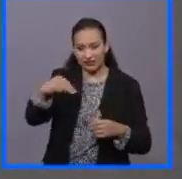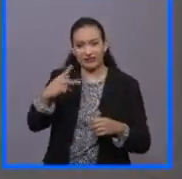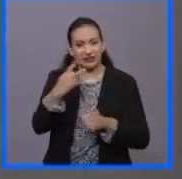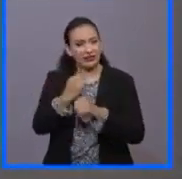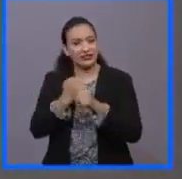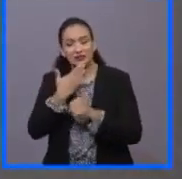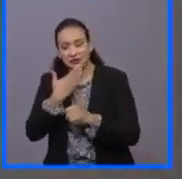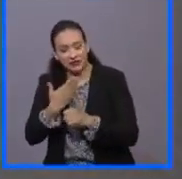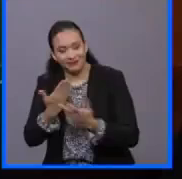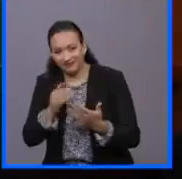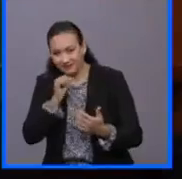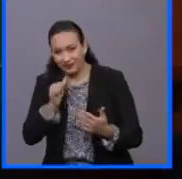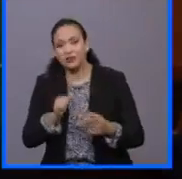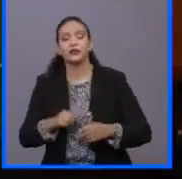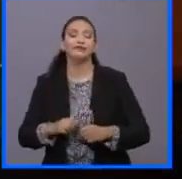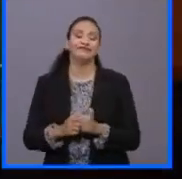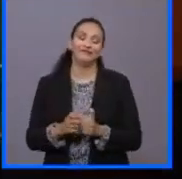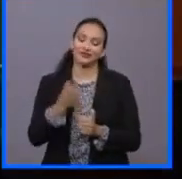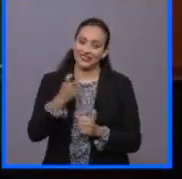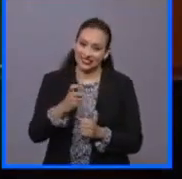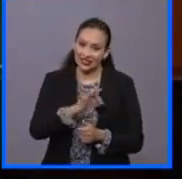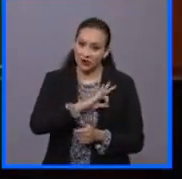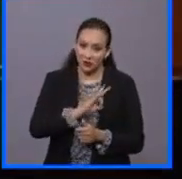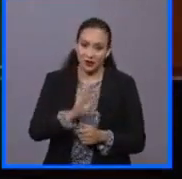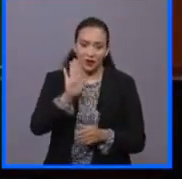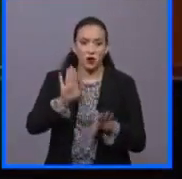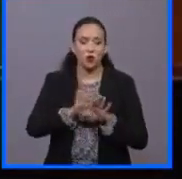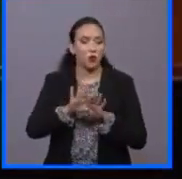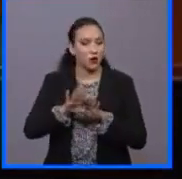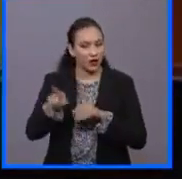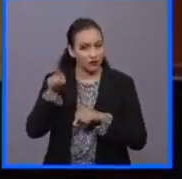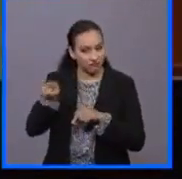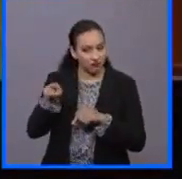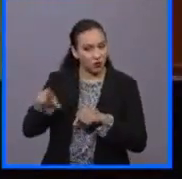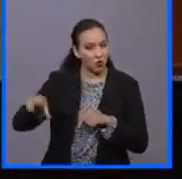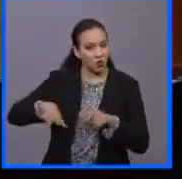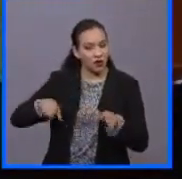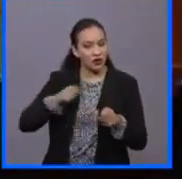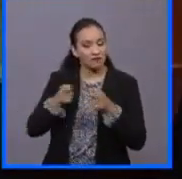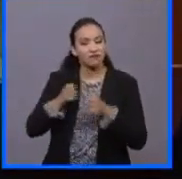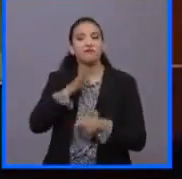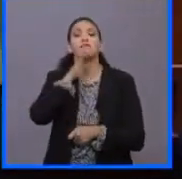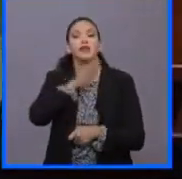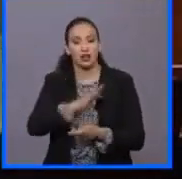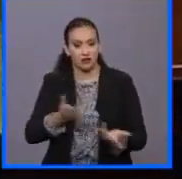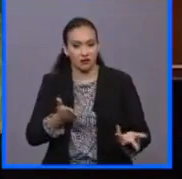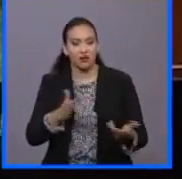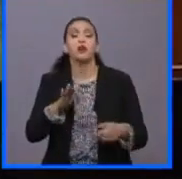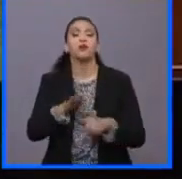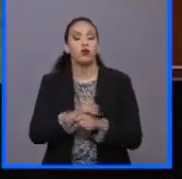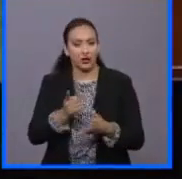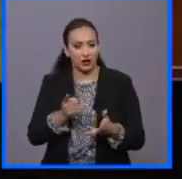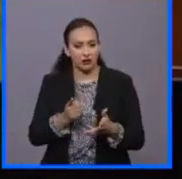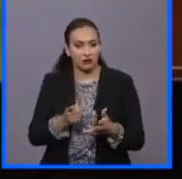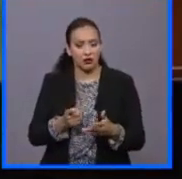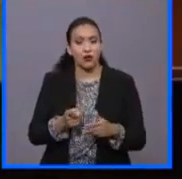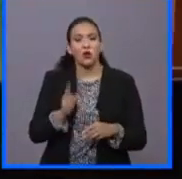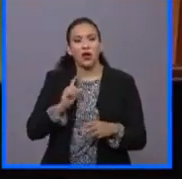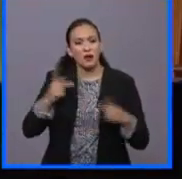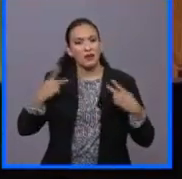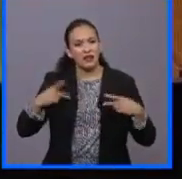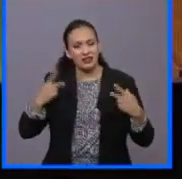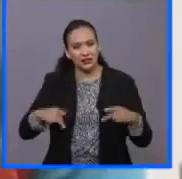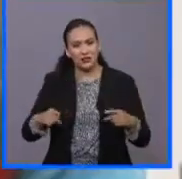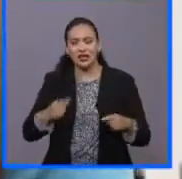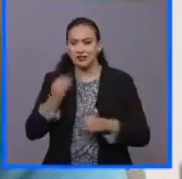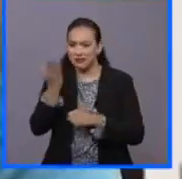Público Federal se puede considerar una actividad irregular del Estado, siempre que esa demora provoque en el afectado un